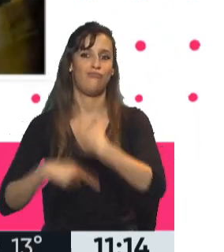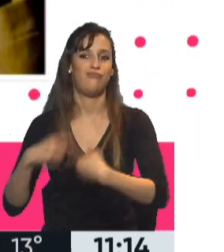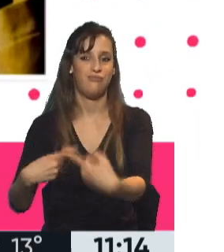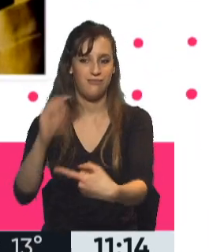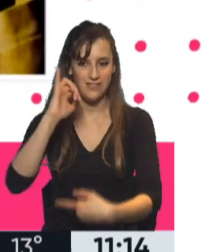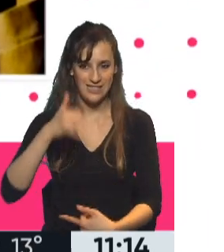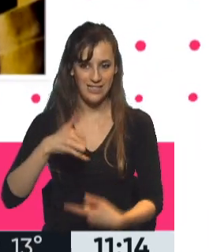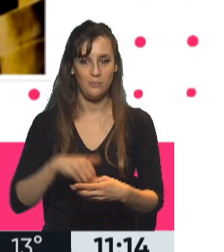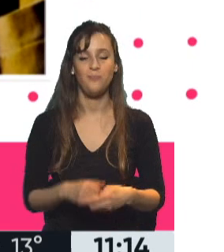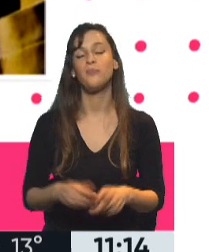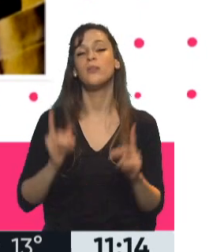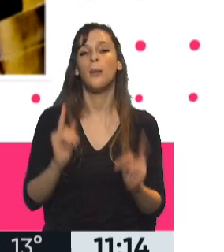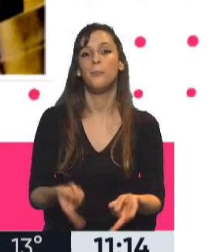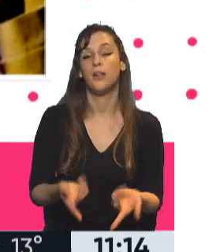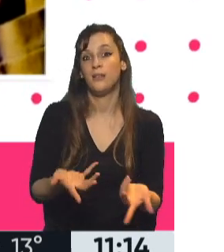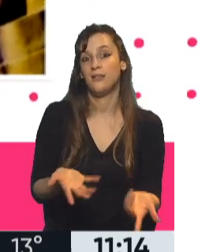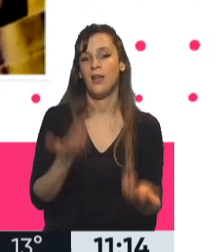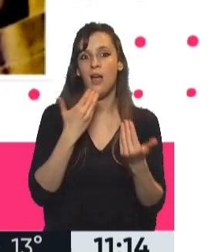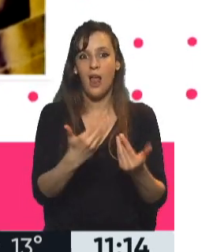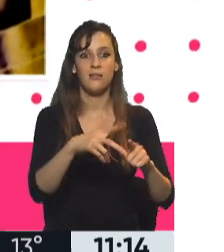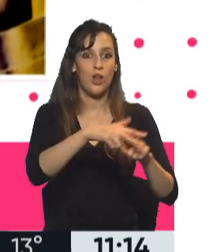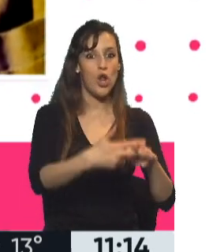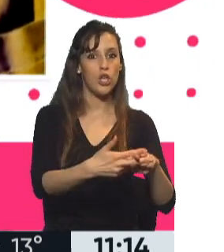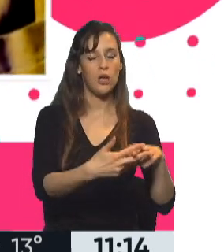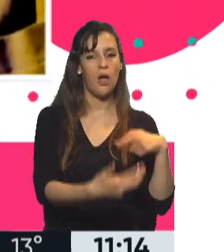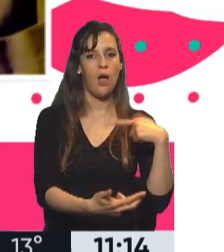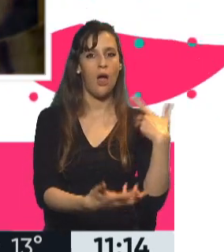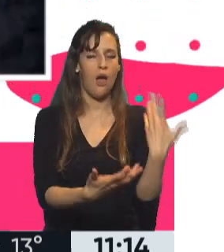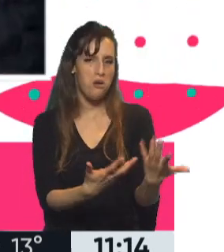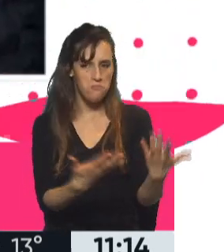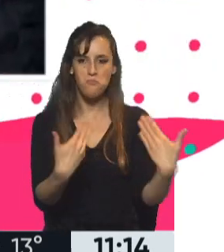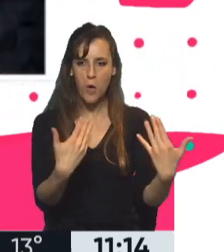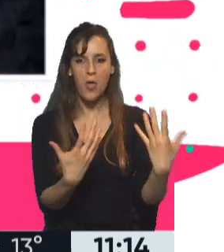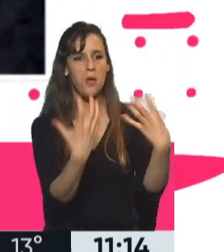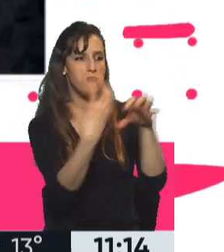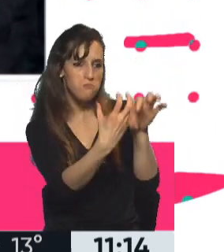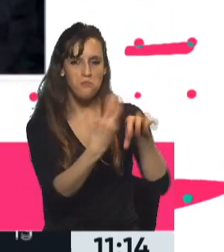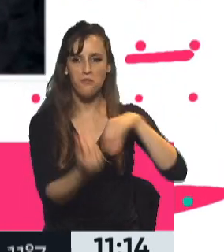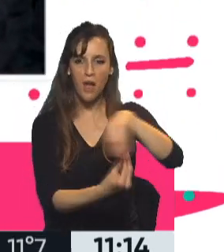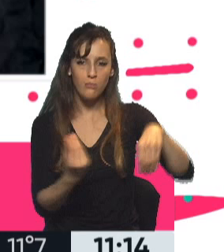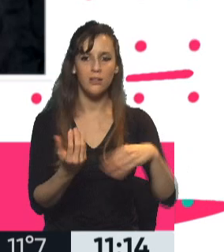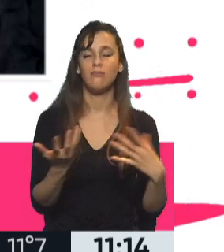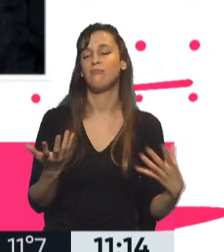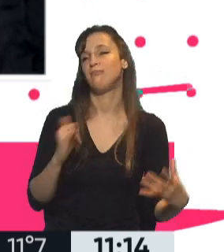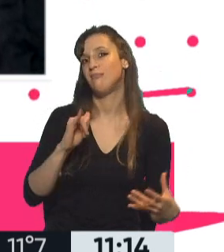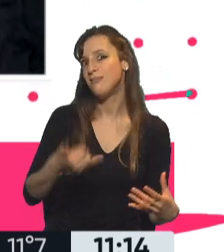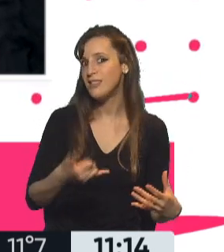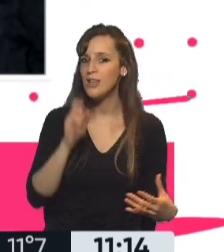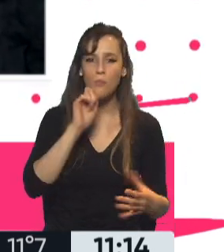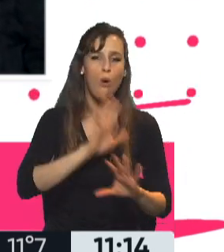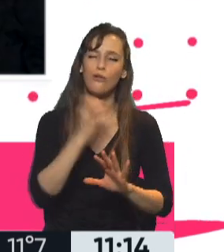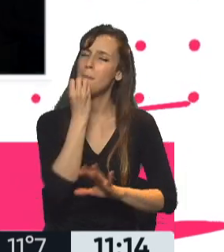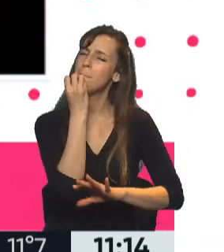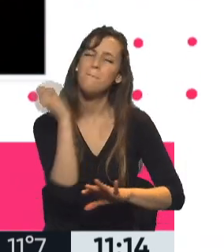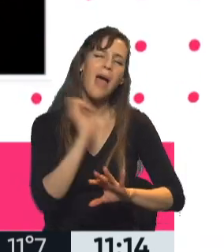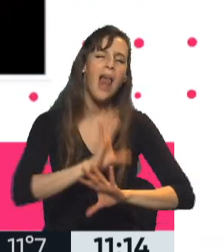para comunicarse también con la familia, ¿no? Porque con los chicos, claro, los ven otra vez. La tecnología puesta al servicio del hombre es maravillosa. El problema es